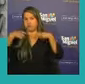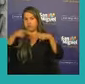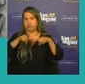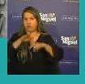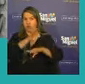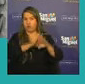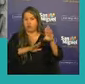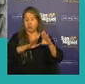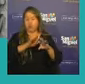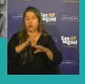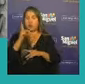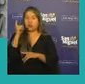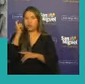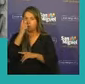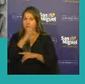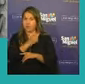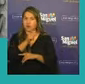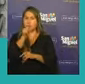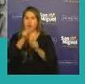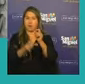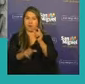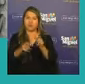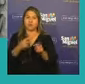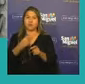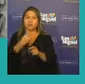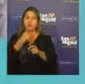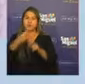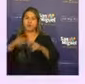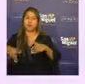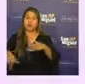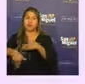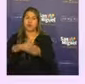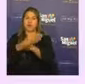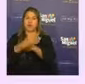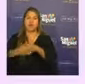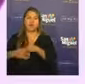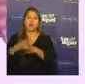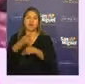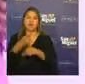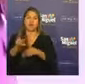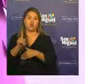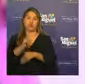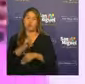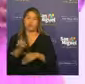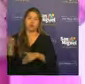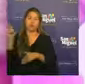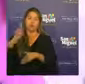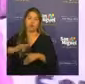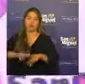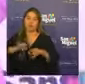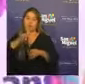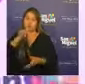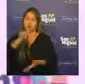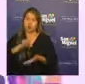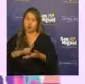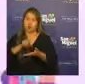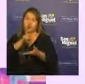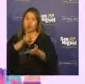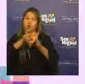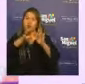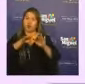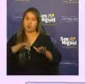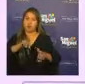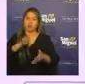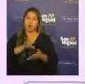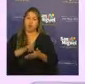muy complicado que la gente, que las personas en situación de calle no vuelvan al sector donde están. Y desde ahí, la única